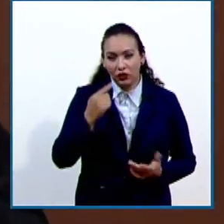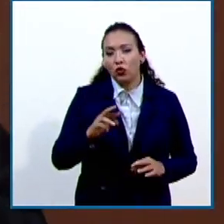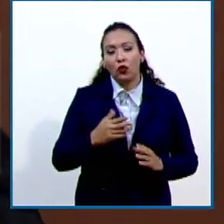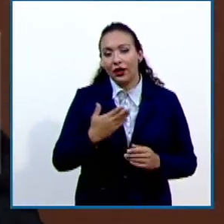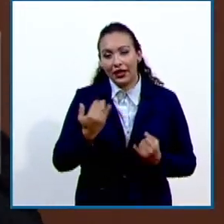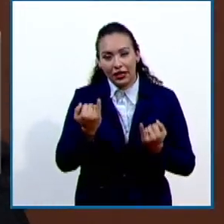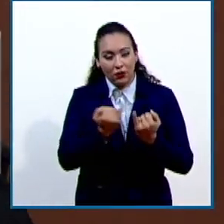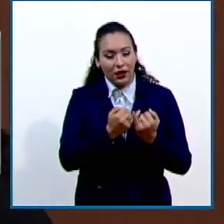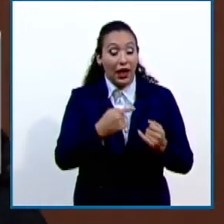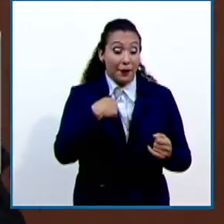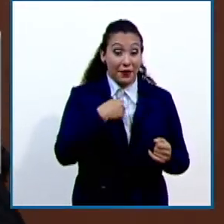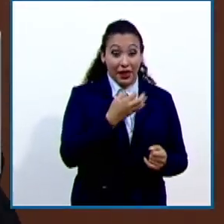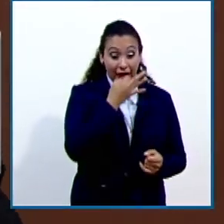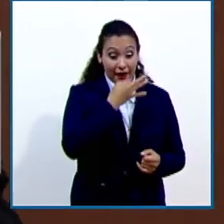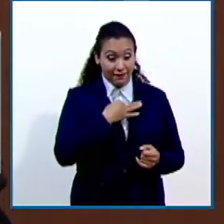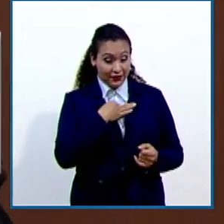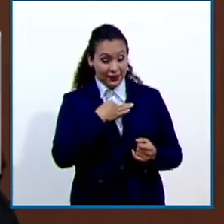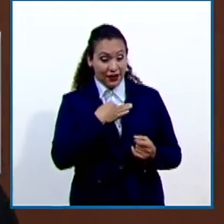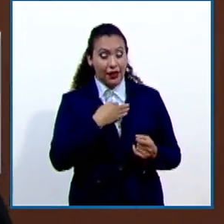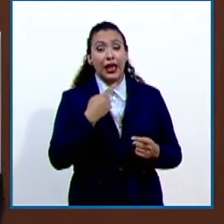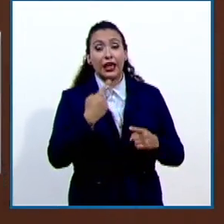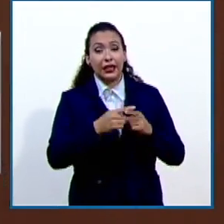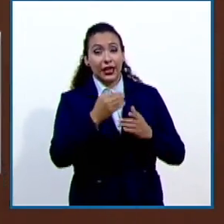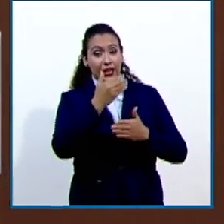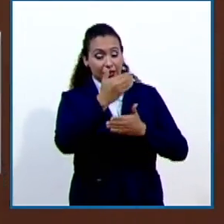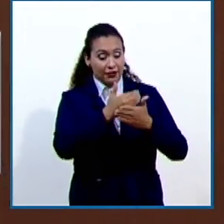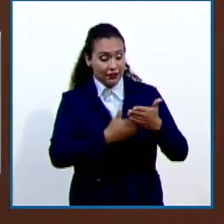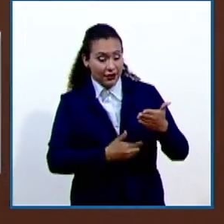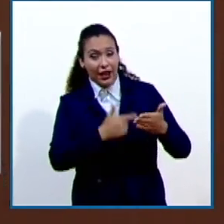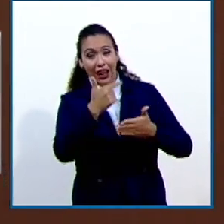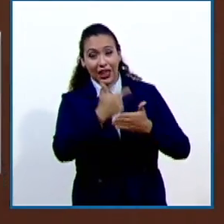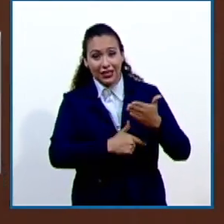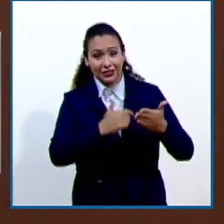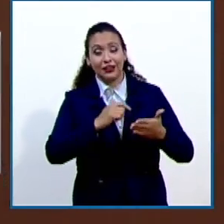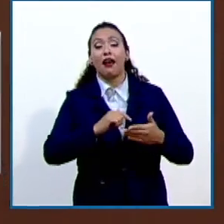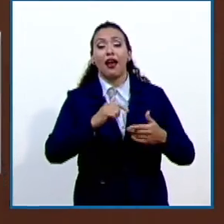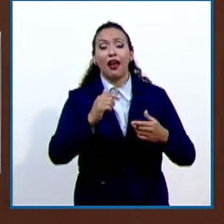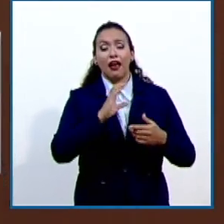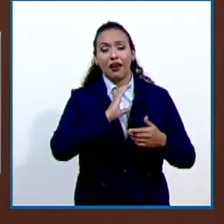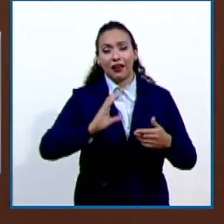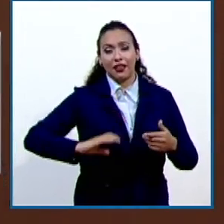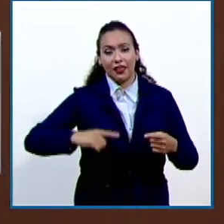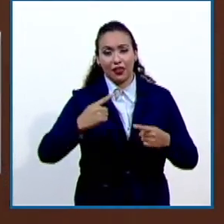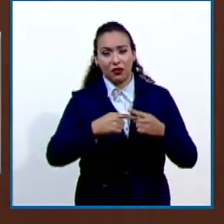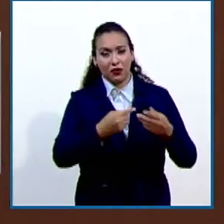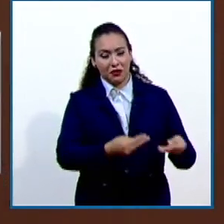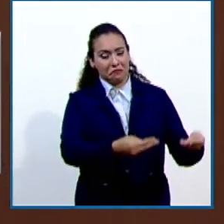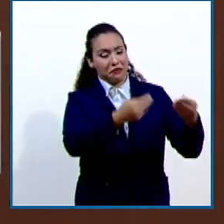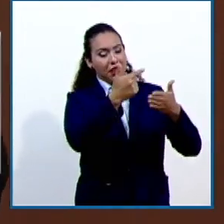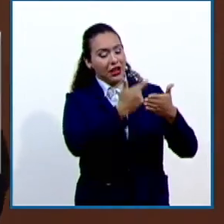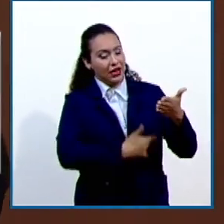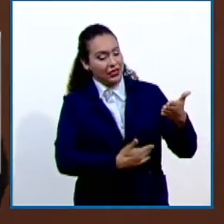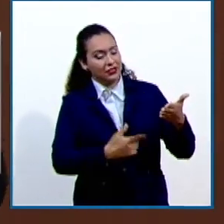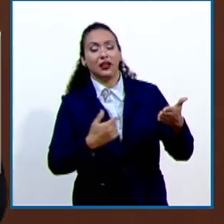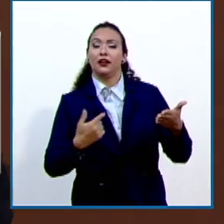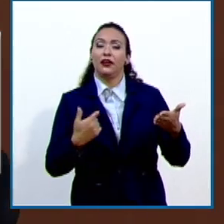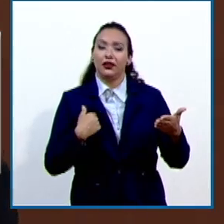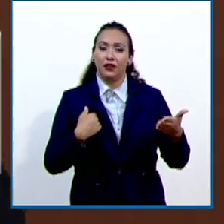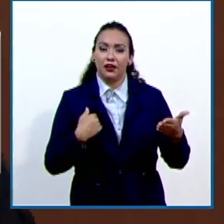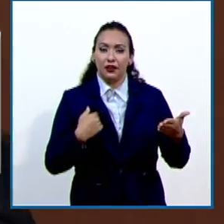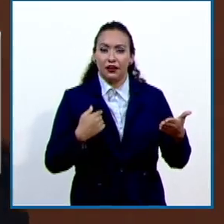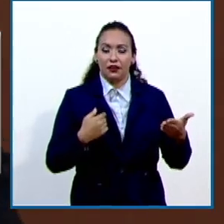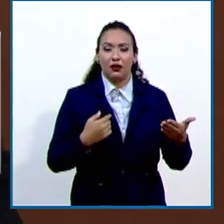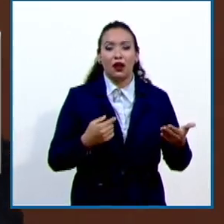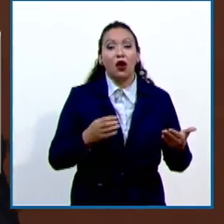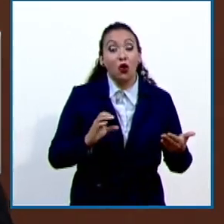digan quiénes son los candidatos, qué perfiles tienen, que les permitan a ellos presentar su perfil y que ellos hagan la invitación al voto para que uno pueda